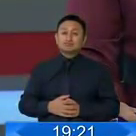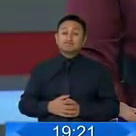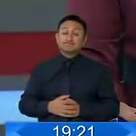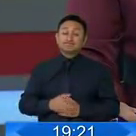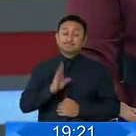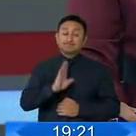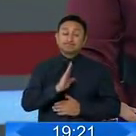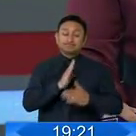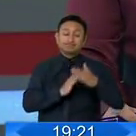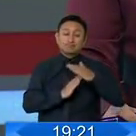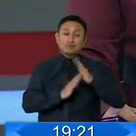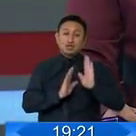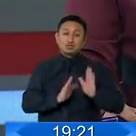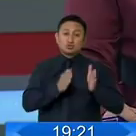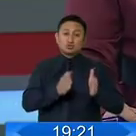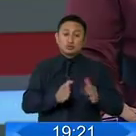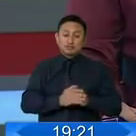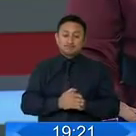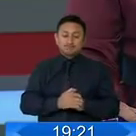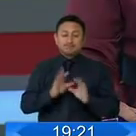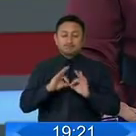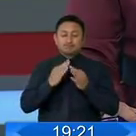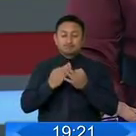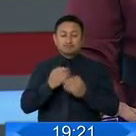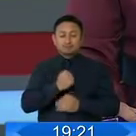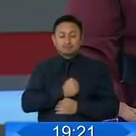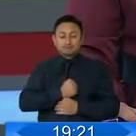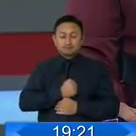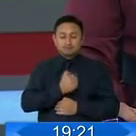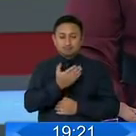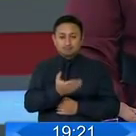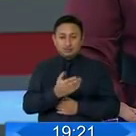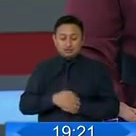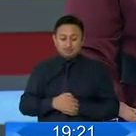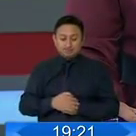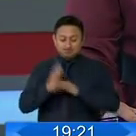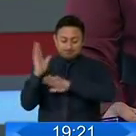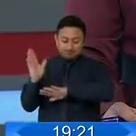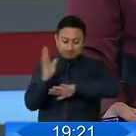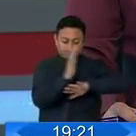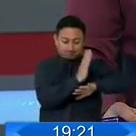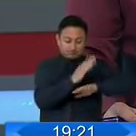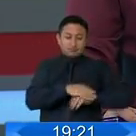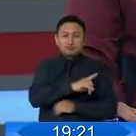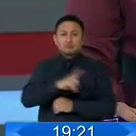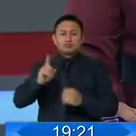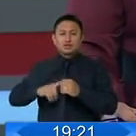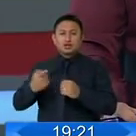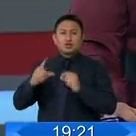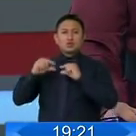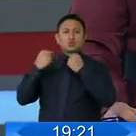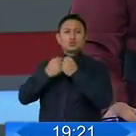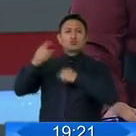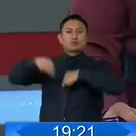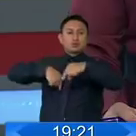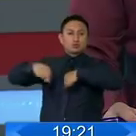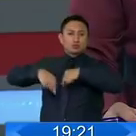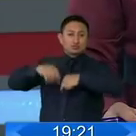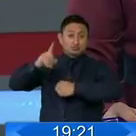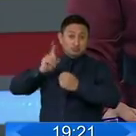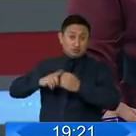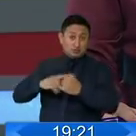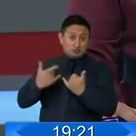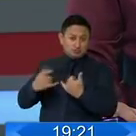Paz en su tumba, nuestras condolencias a sus familiares. Regresamos a la capital de la República. El gremio de transportistas urbanos de